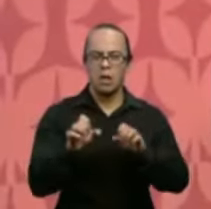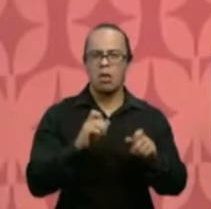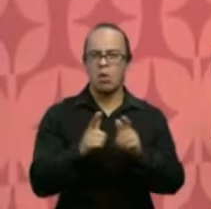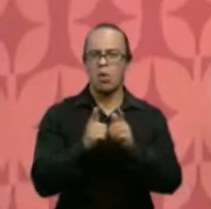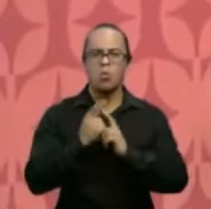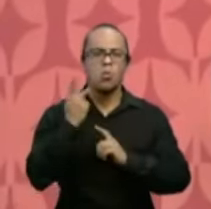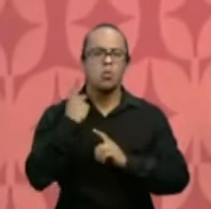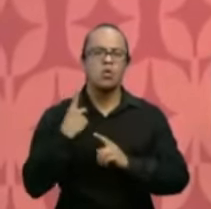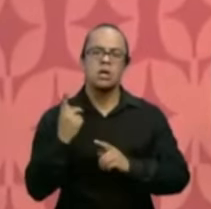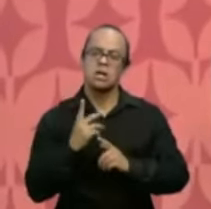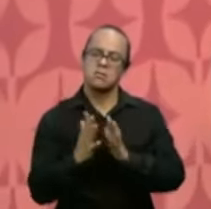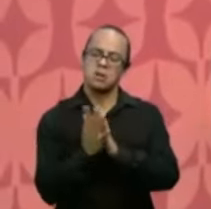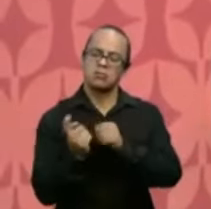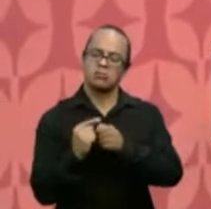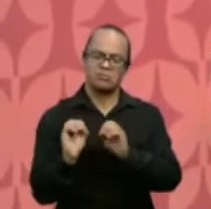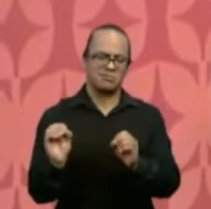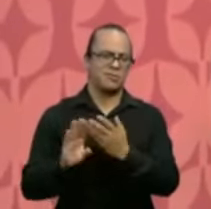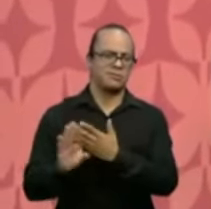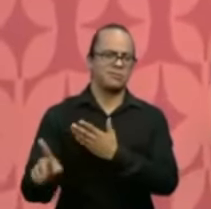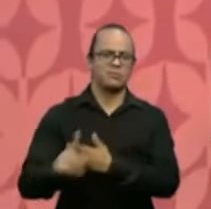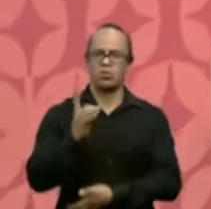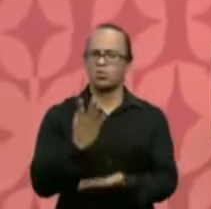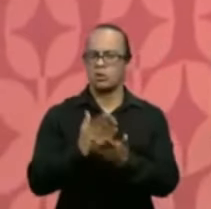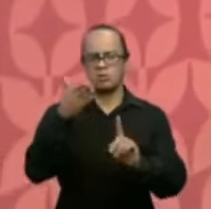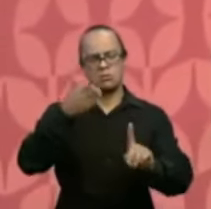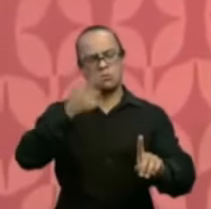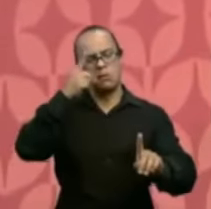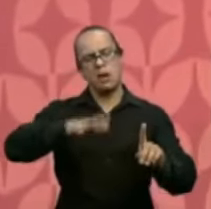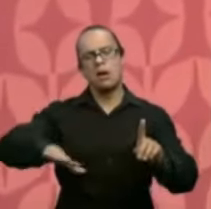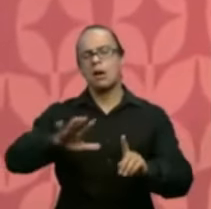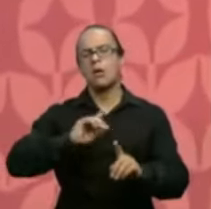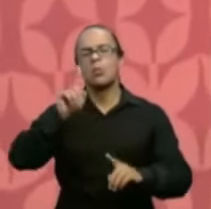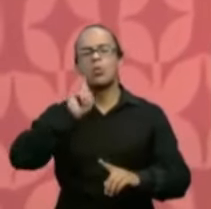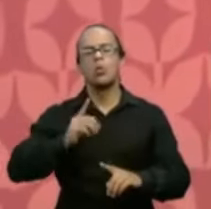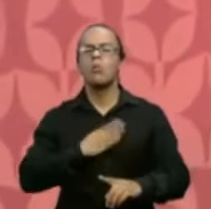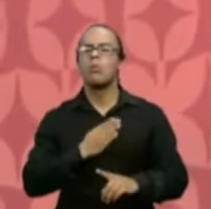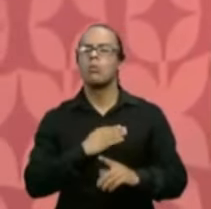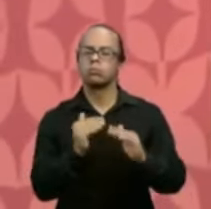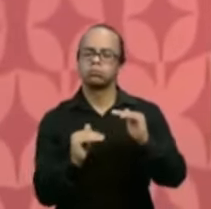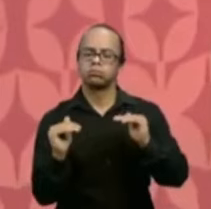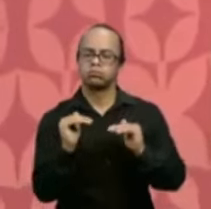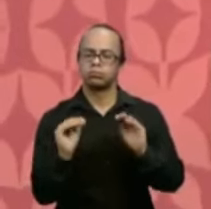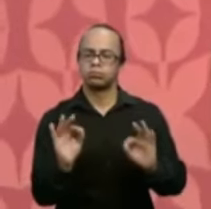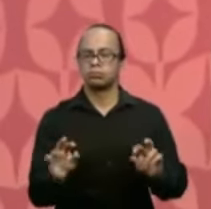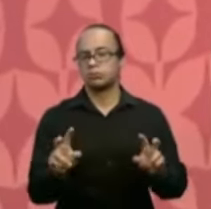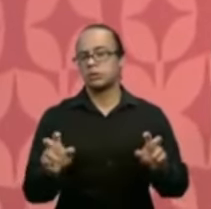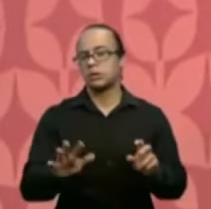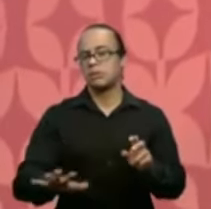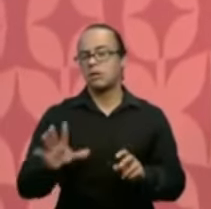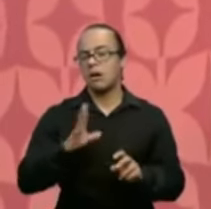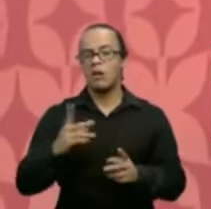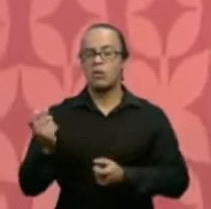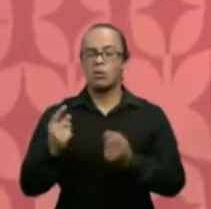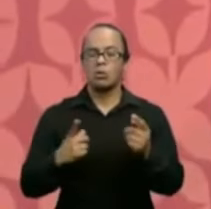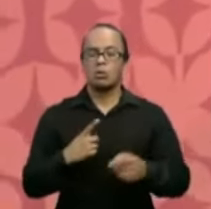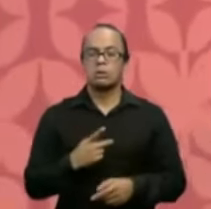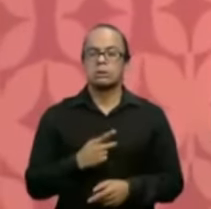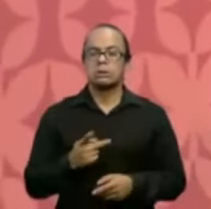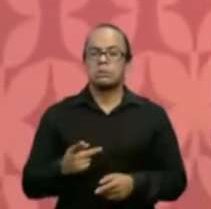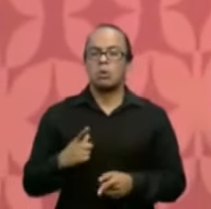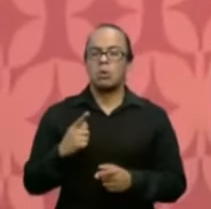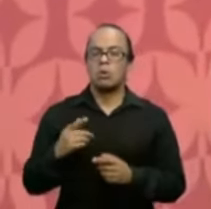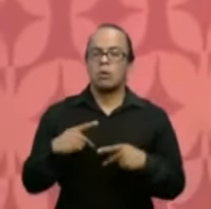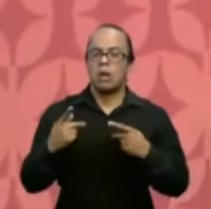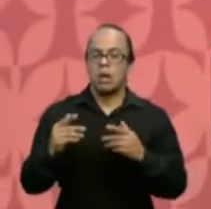políticos. Su único propósito será garantizar el bienestar de las mujeres que se encuentran en condiciones de